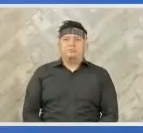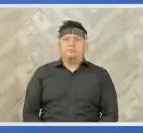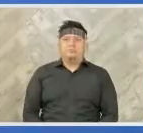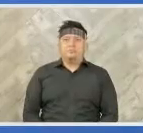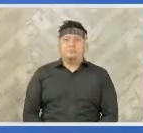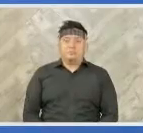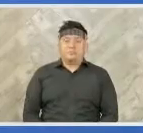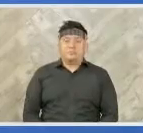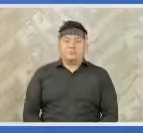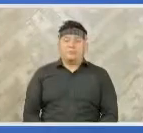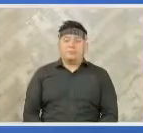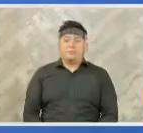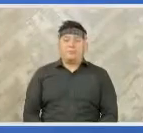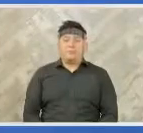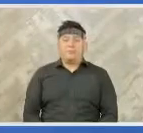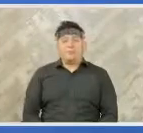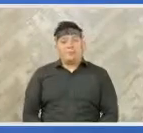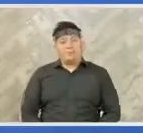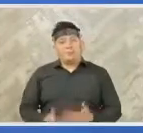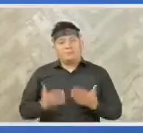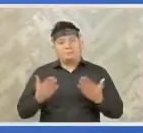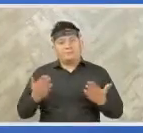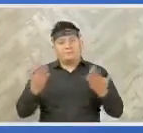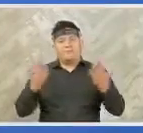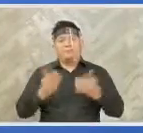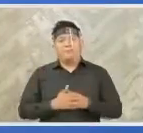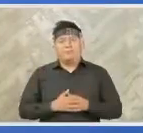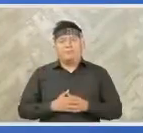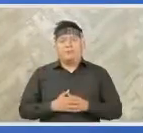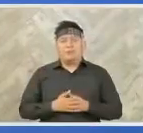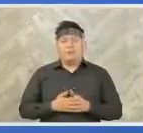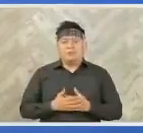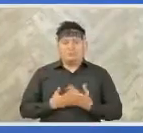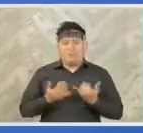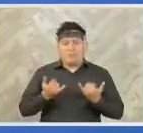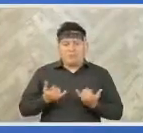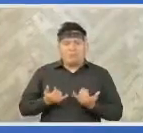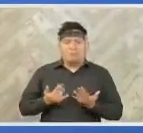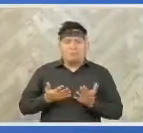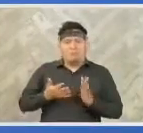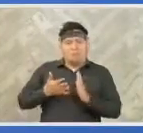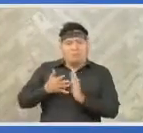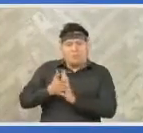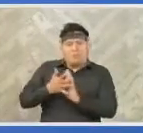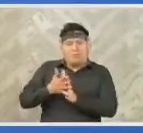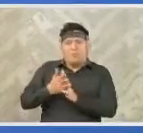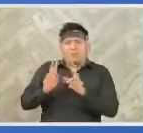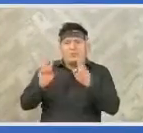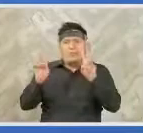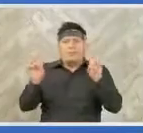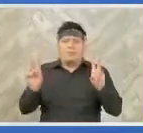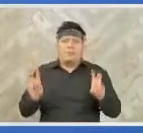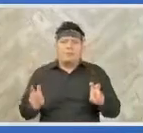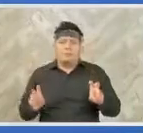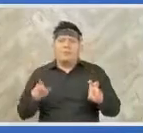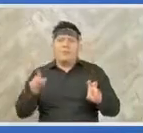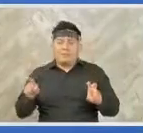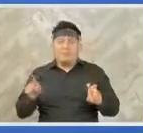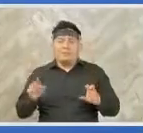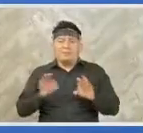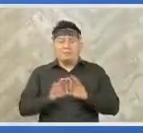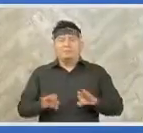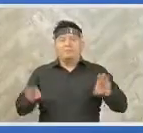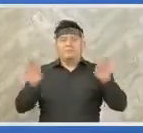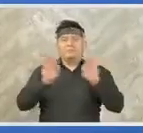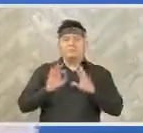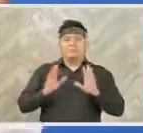Muy bien, continuamos con uno de los temas que más atrae la atención de todos nosotros como ciudadanos de ese